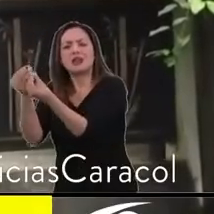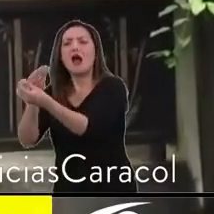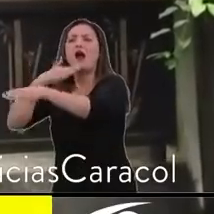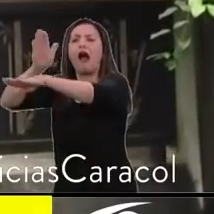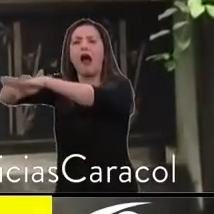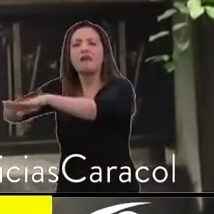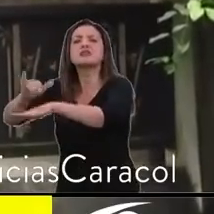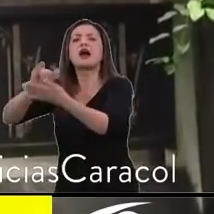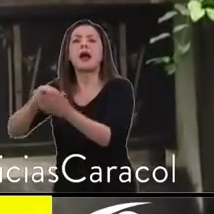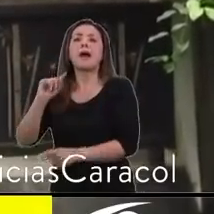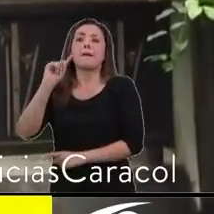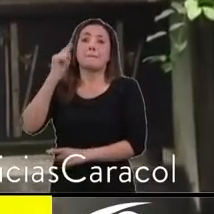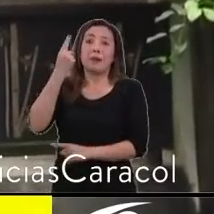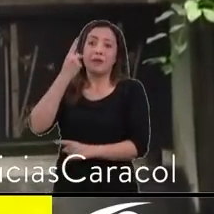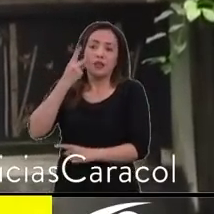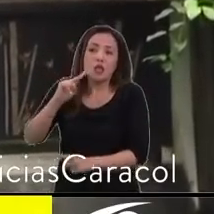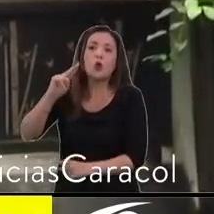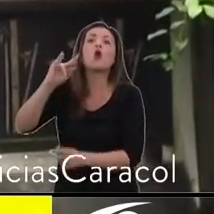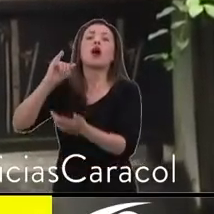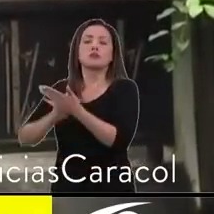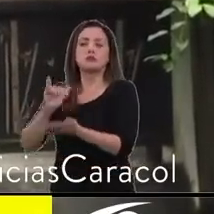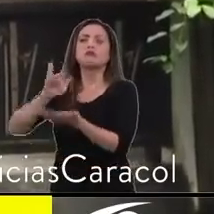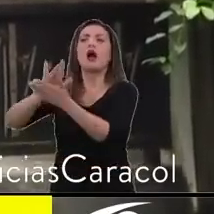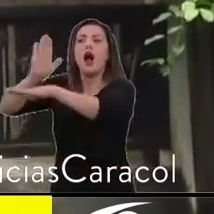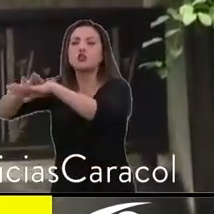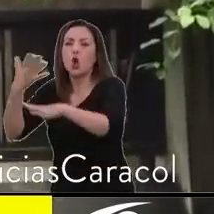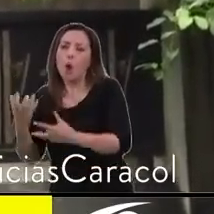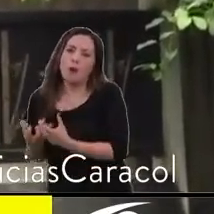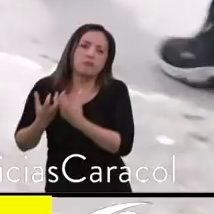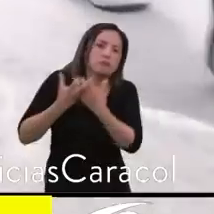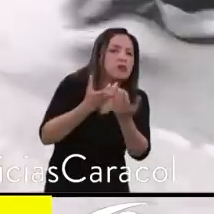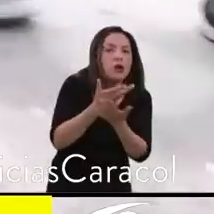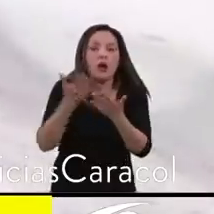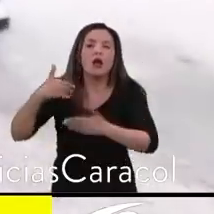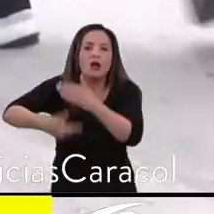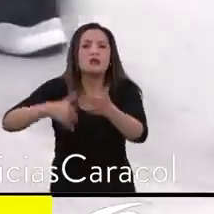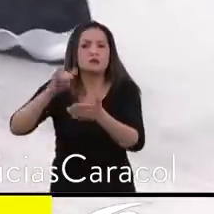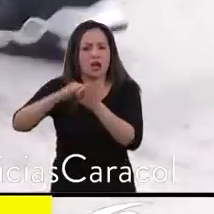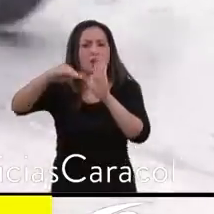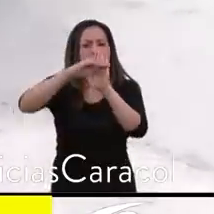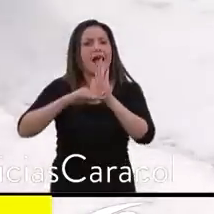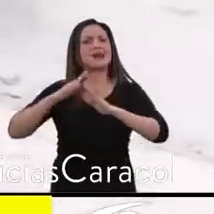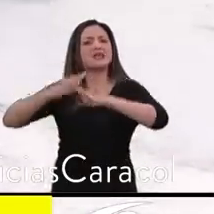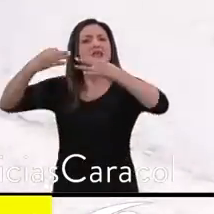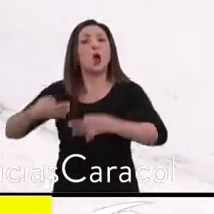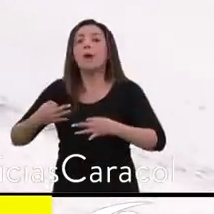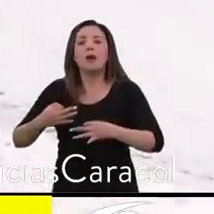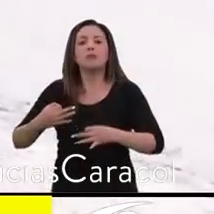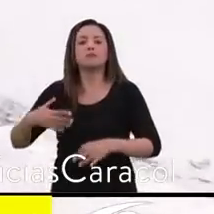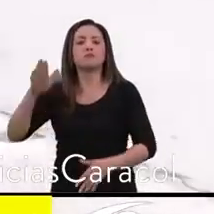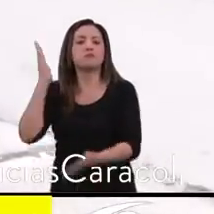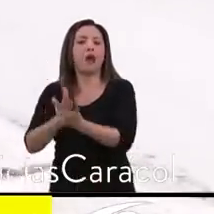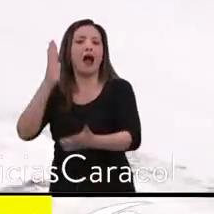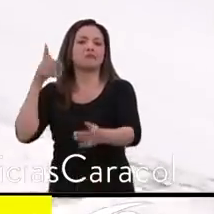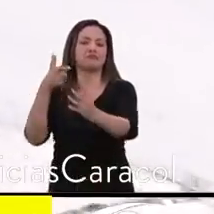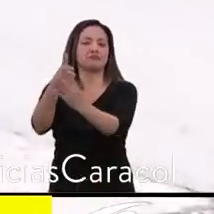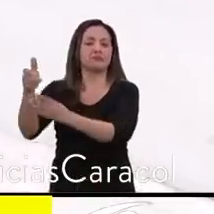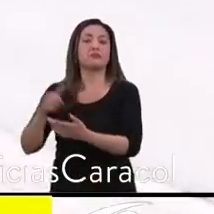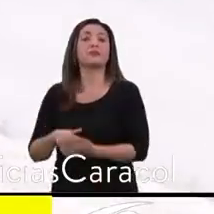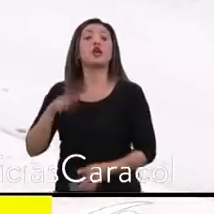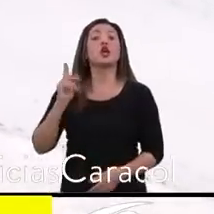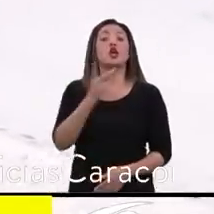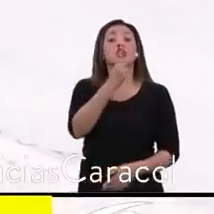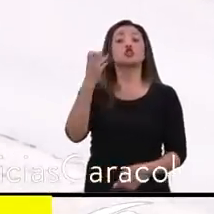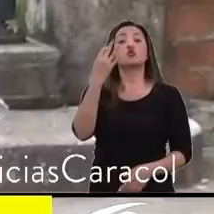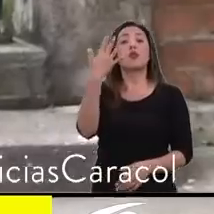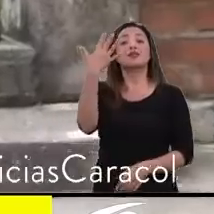día su salida es decir había todo un incumplimiento un protocolo de seguridad sin embargo 245 víctimas en el meta